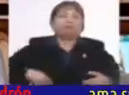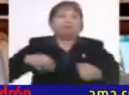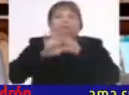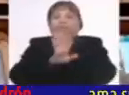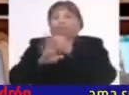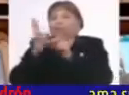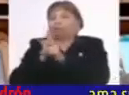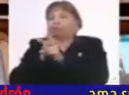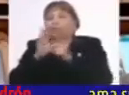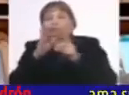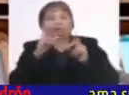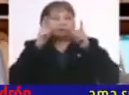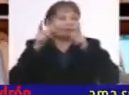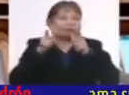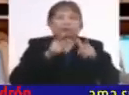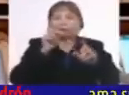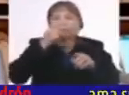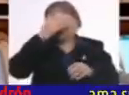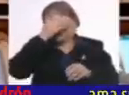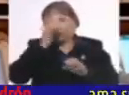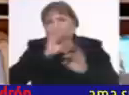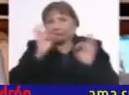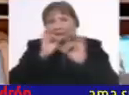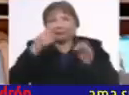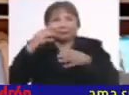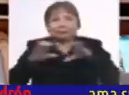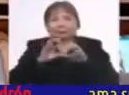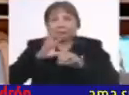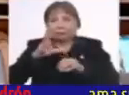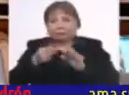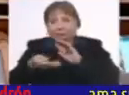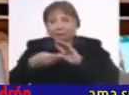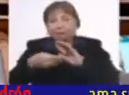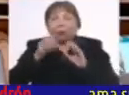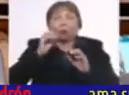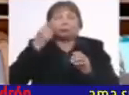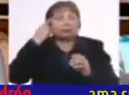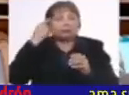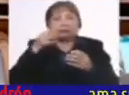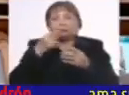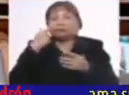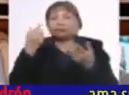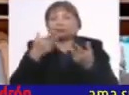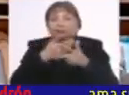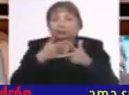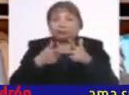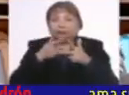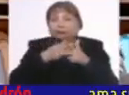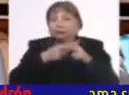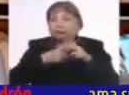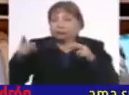que los blinde que no se conozcan los actos de corrupción aunque no se conozca el paradero de los prófugos